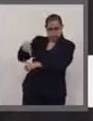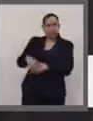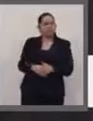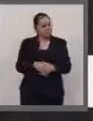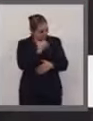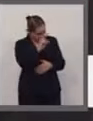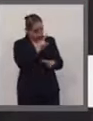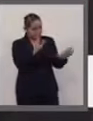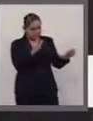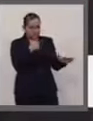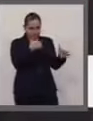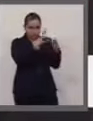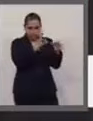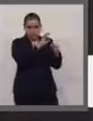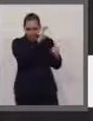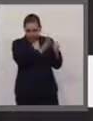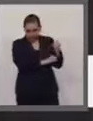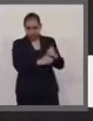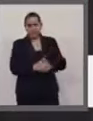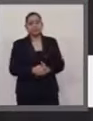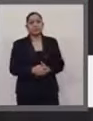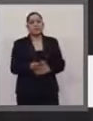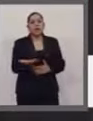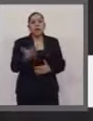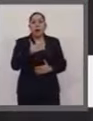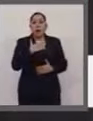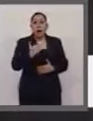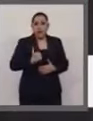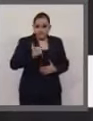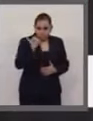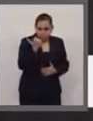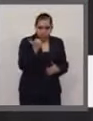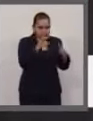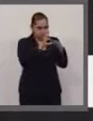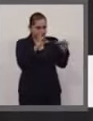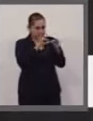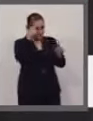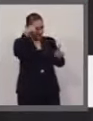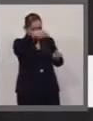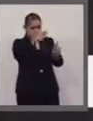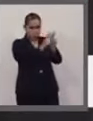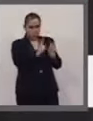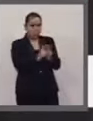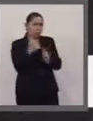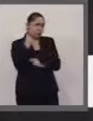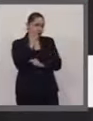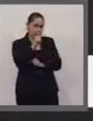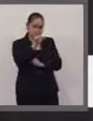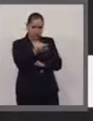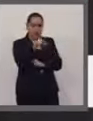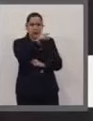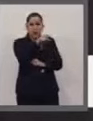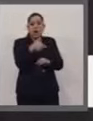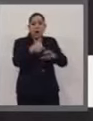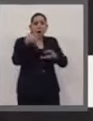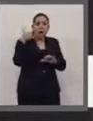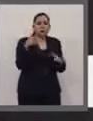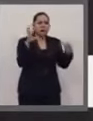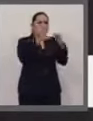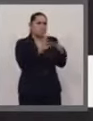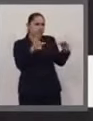entonces. Aprovecho para responderle a Acción Nacional, que de manera reiterada ha estado diciendo